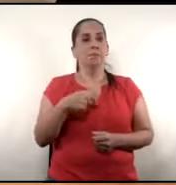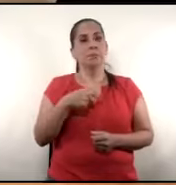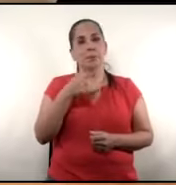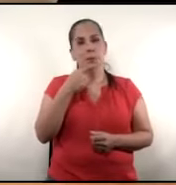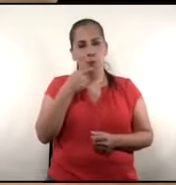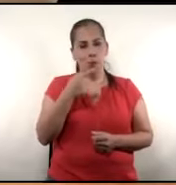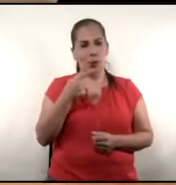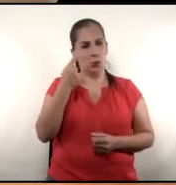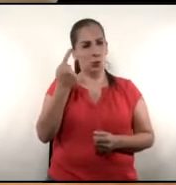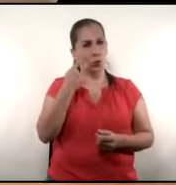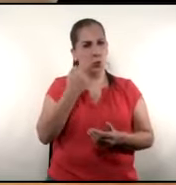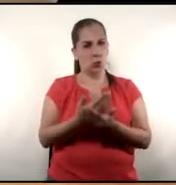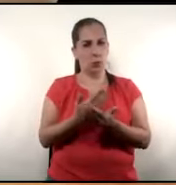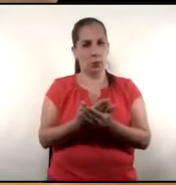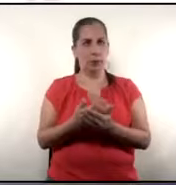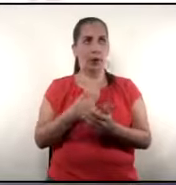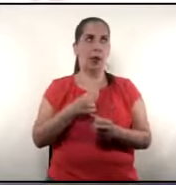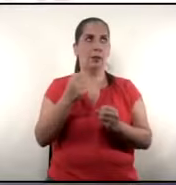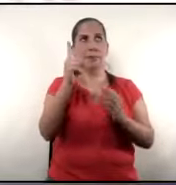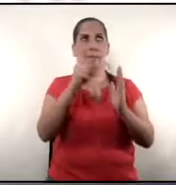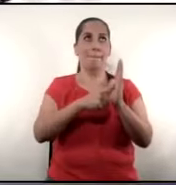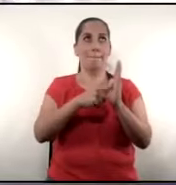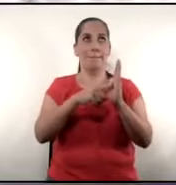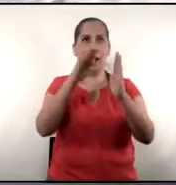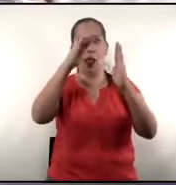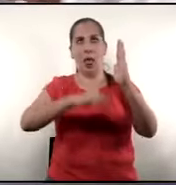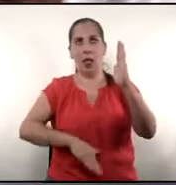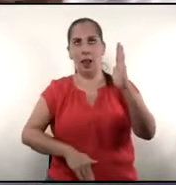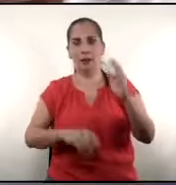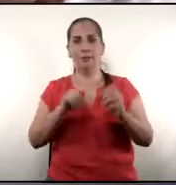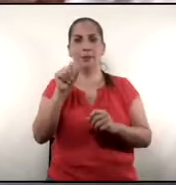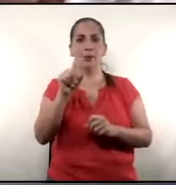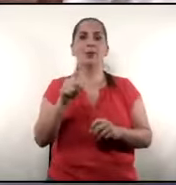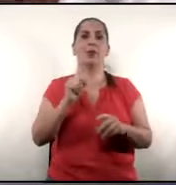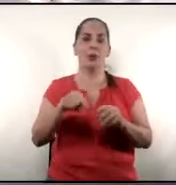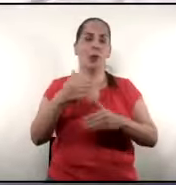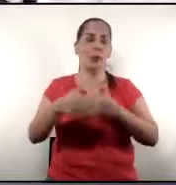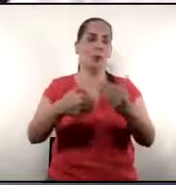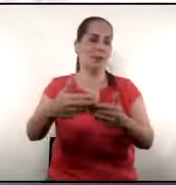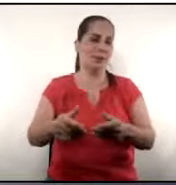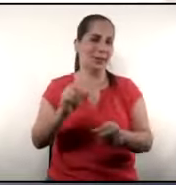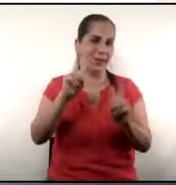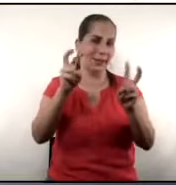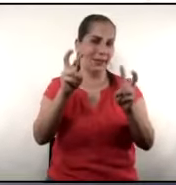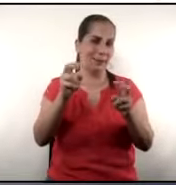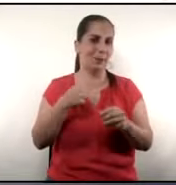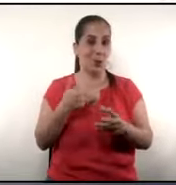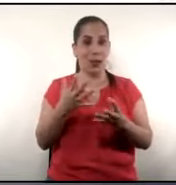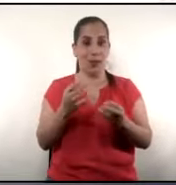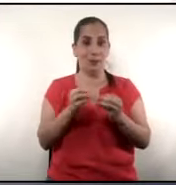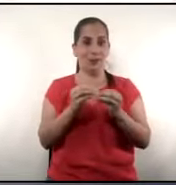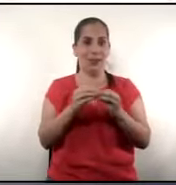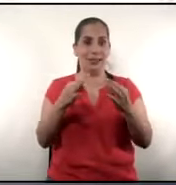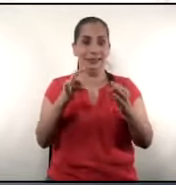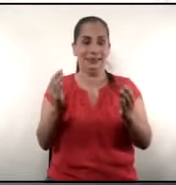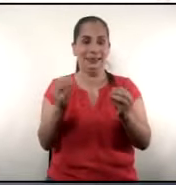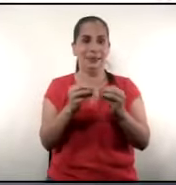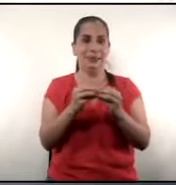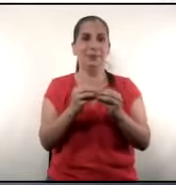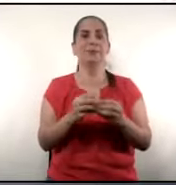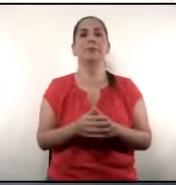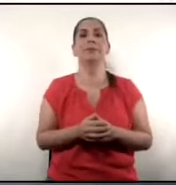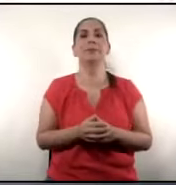de la propuesta surgen mil preguntas, pero debemos avanzar en varios temas porque queremos abarcar lo que más podamos en